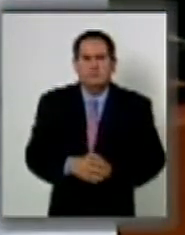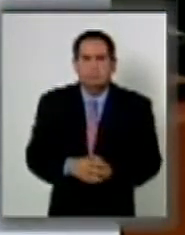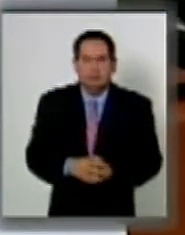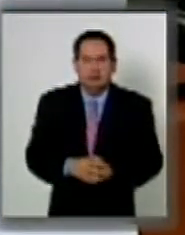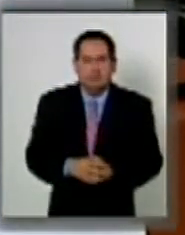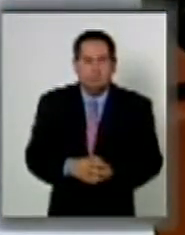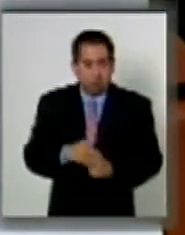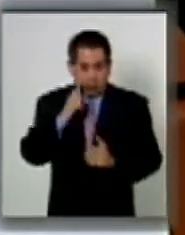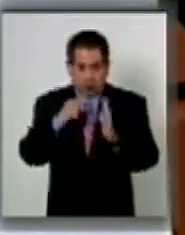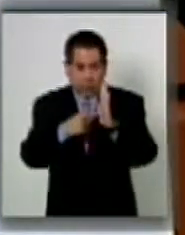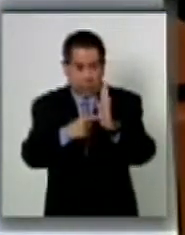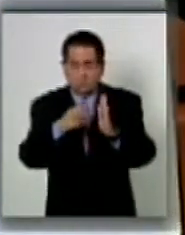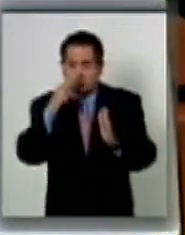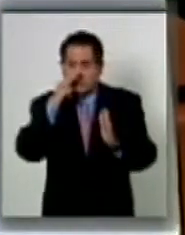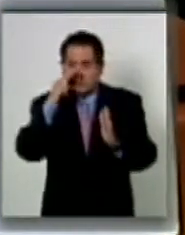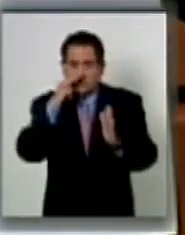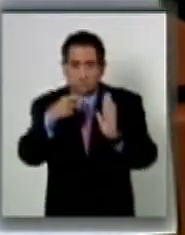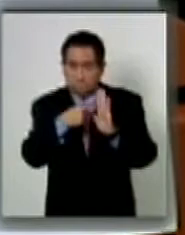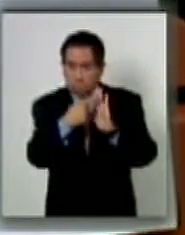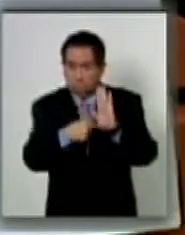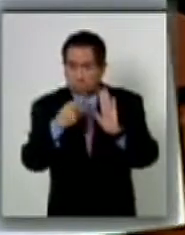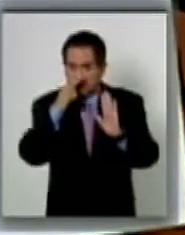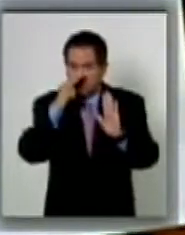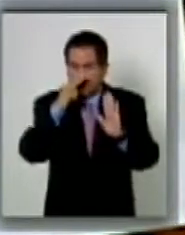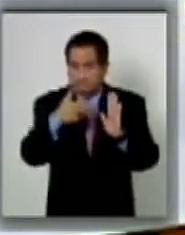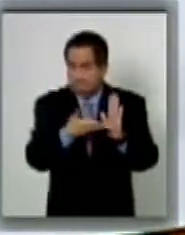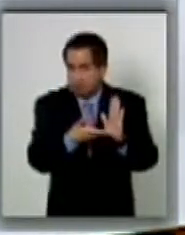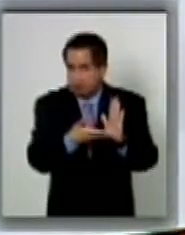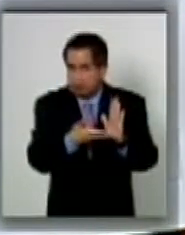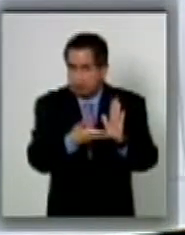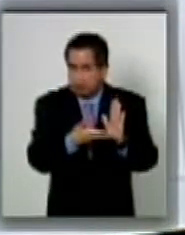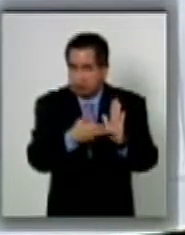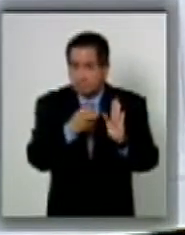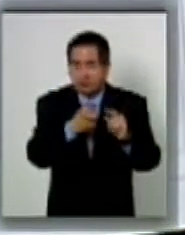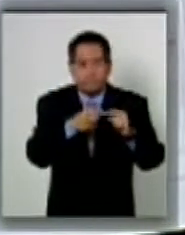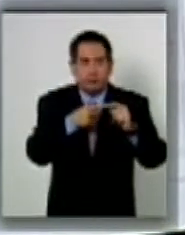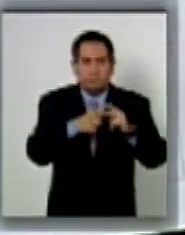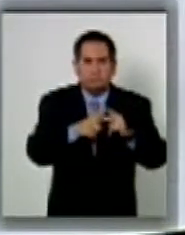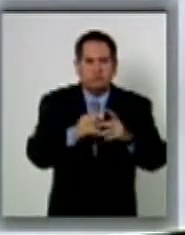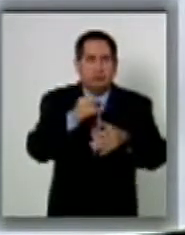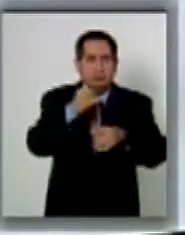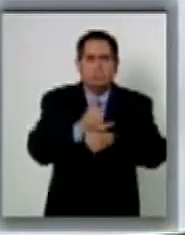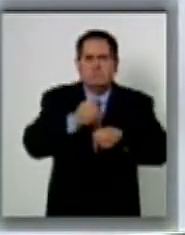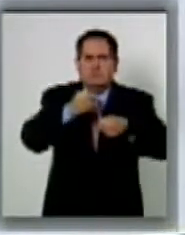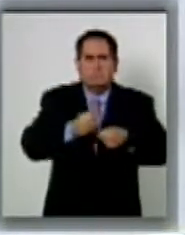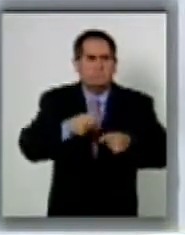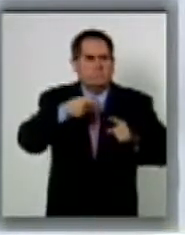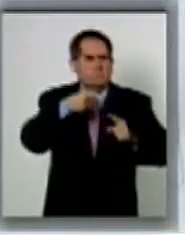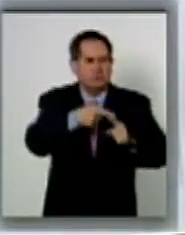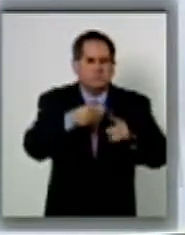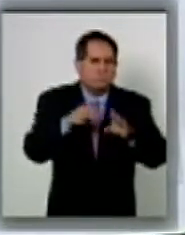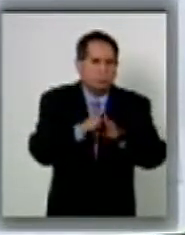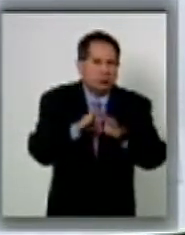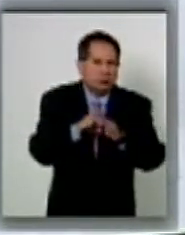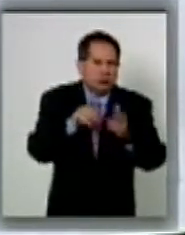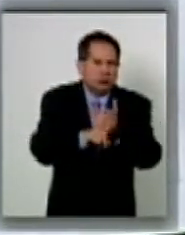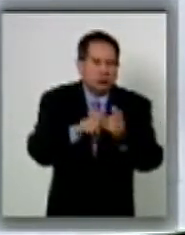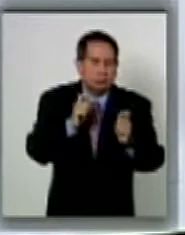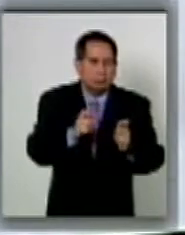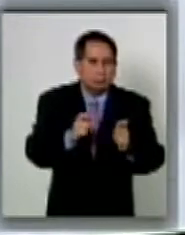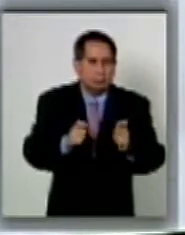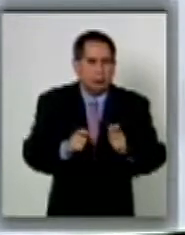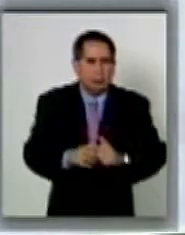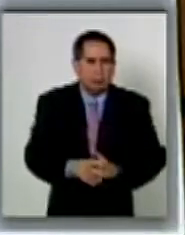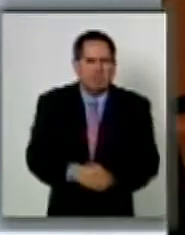Aquí está Nezahualcóyotl. Así recibió la inseguridad en el municipio. Y